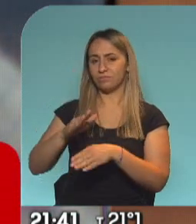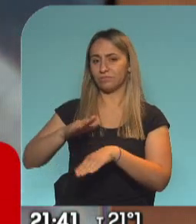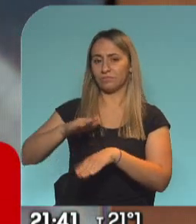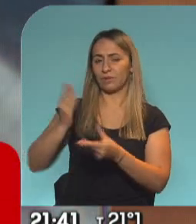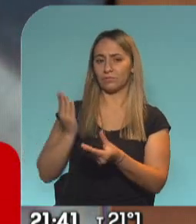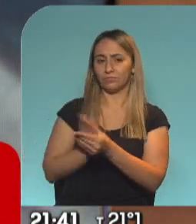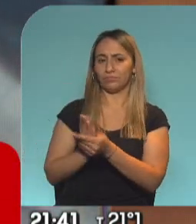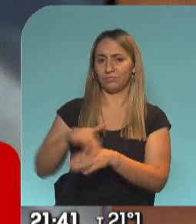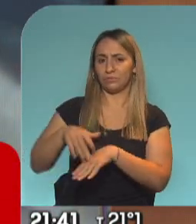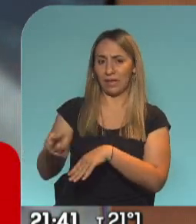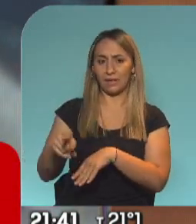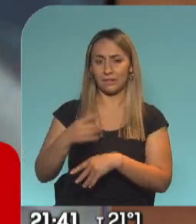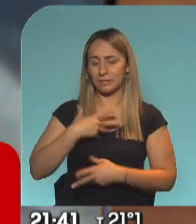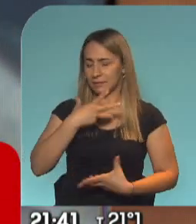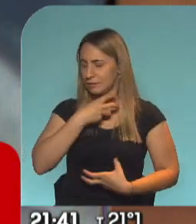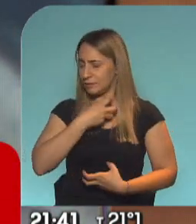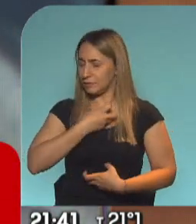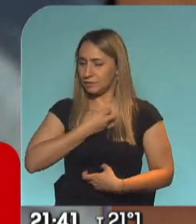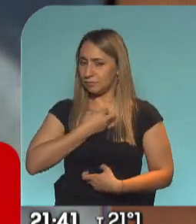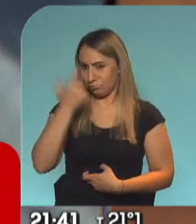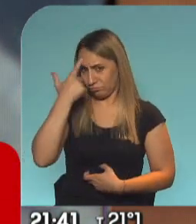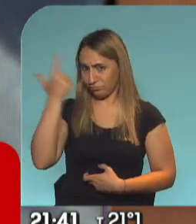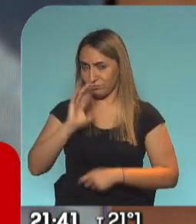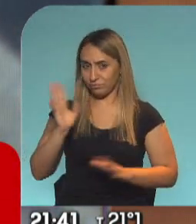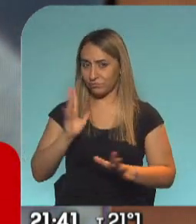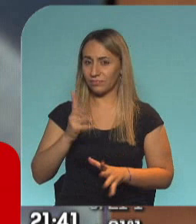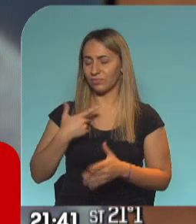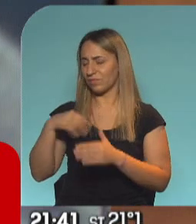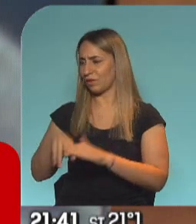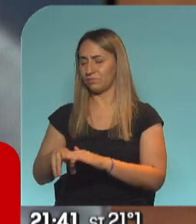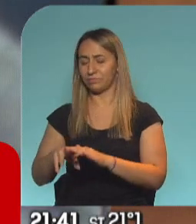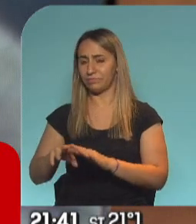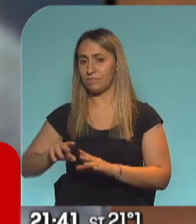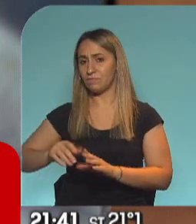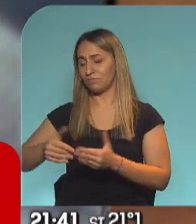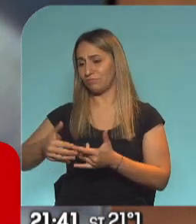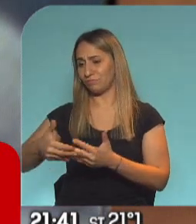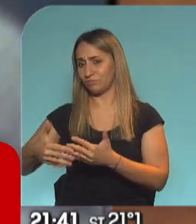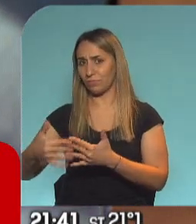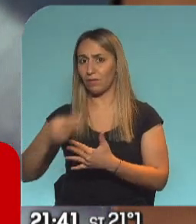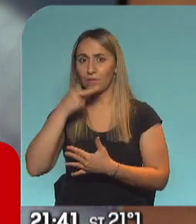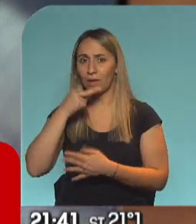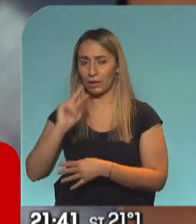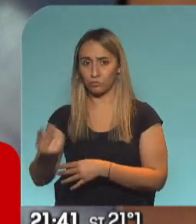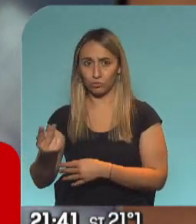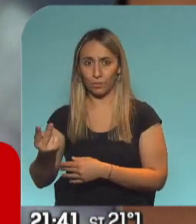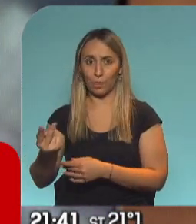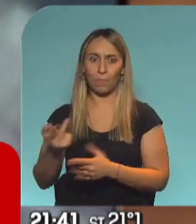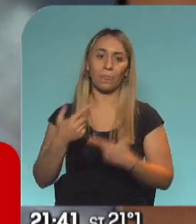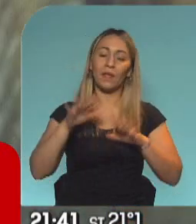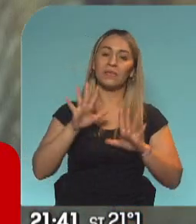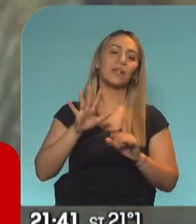presión no soportó, que atentó contra su vida y después de agonizar varios días falleció el viernes. ¿Lo podemos llamar ciberacoso o también porno venganza?